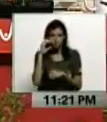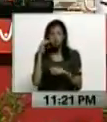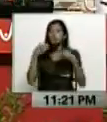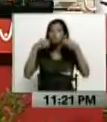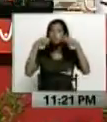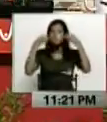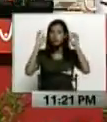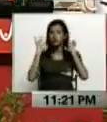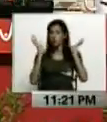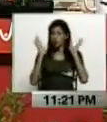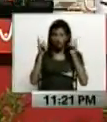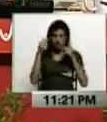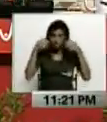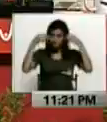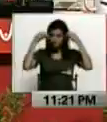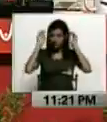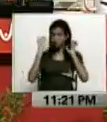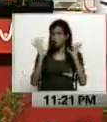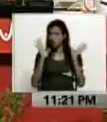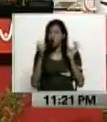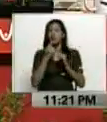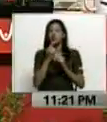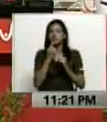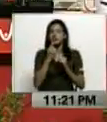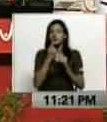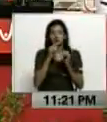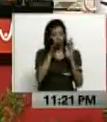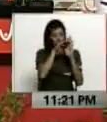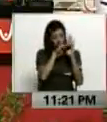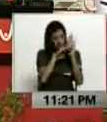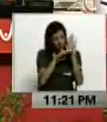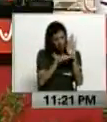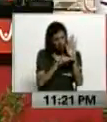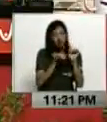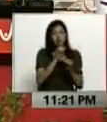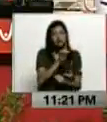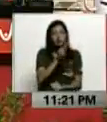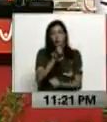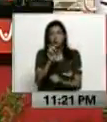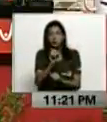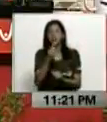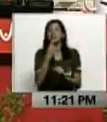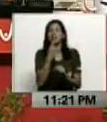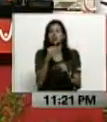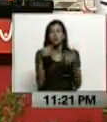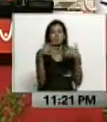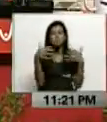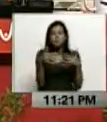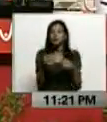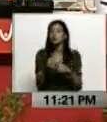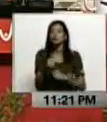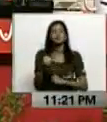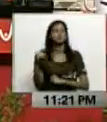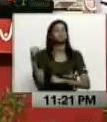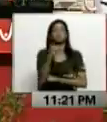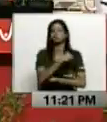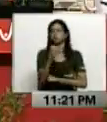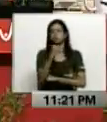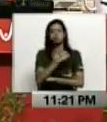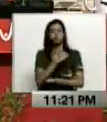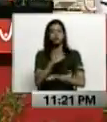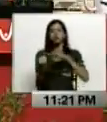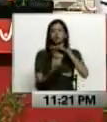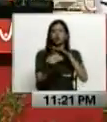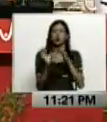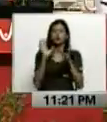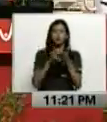violencia Machado María violencia Machado señala en el método 120 abro comillas desconocer las autoridades